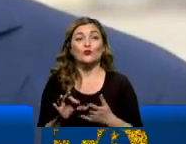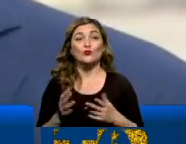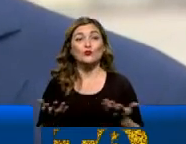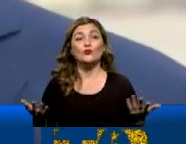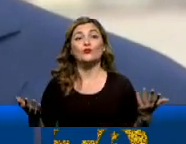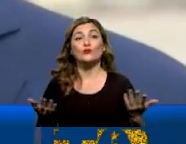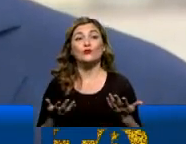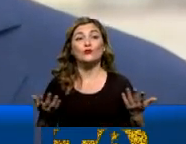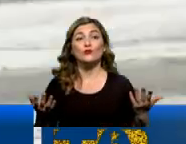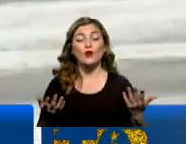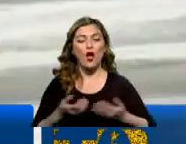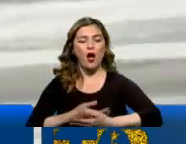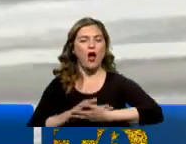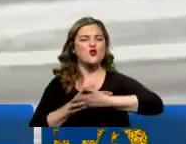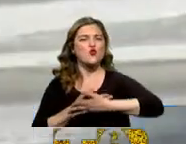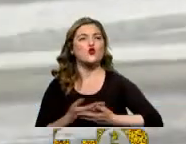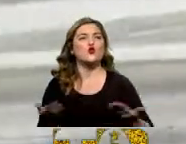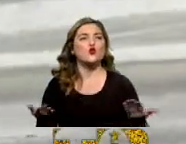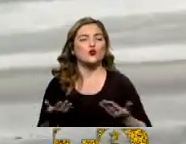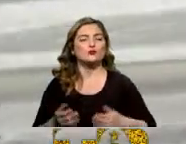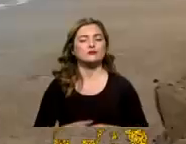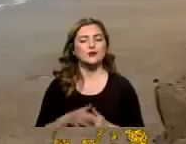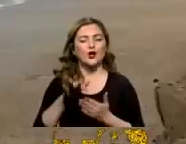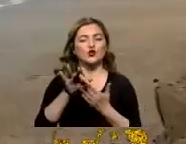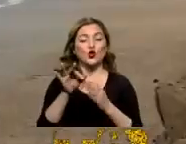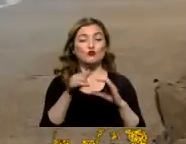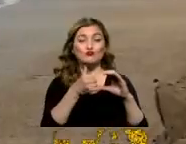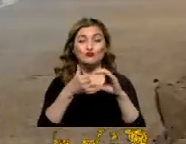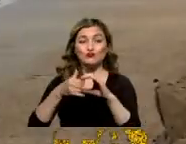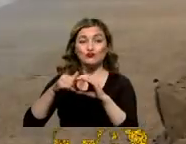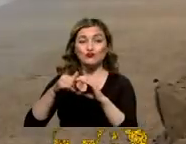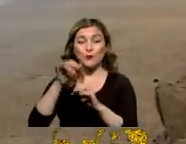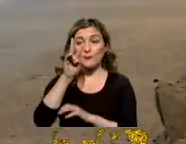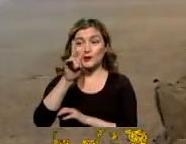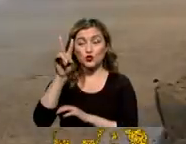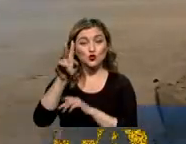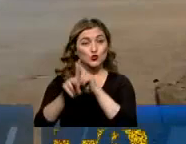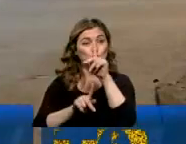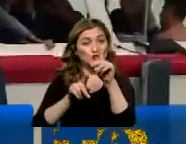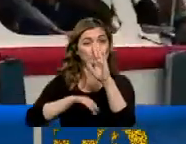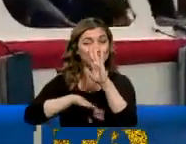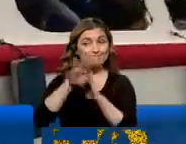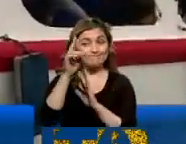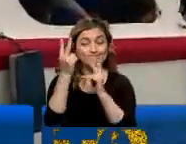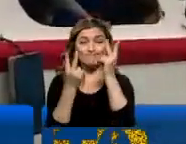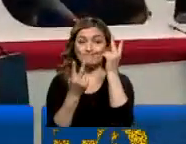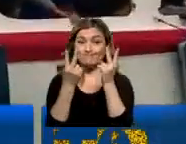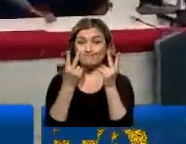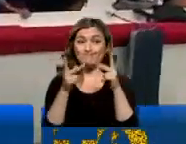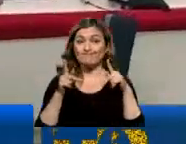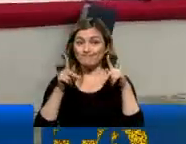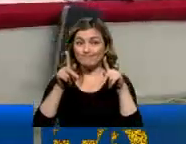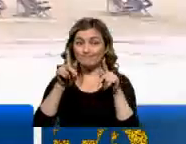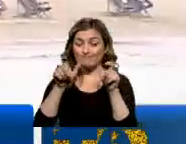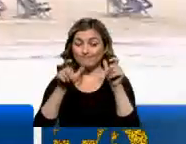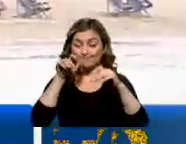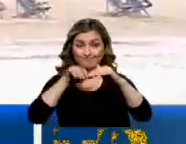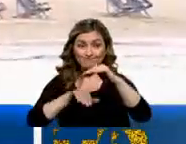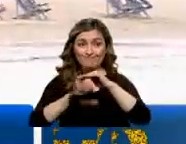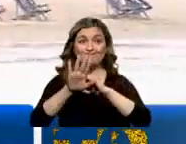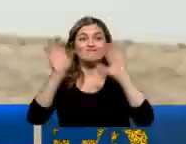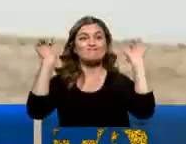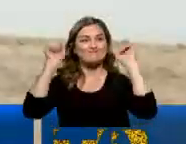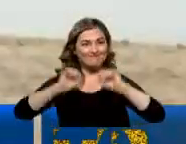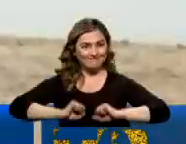conozcan dónde van a ser los años viejos. Mientras que en el cantón Santa Elena, sus 22 playas más visitadas sí permitirán el ingreso de los